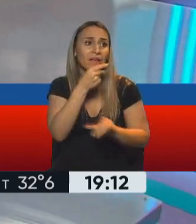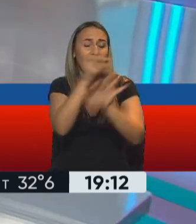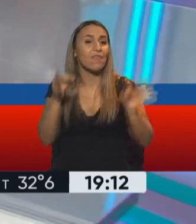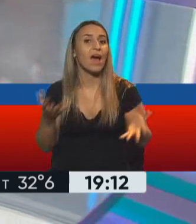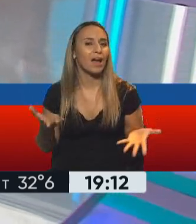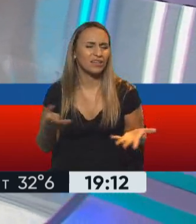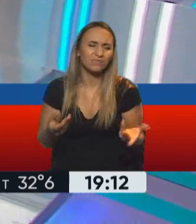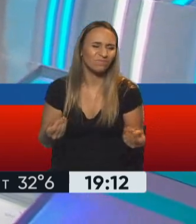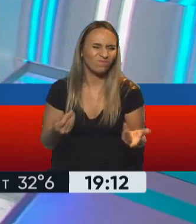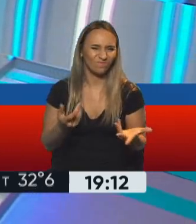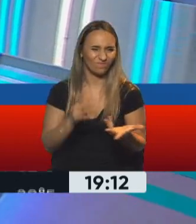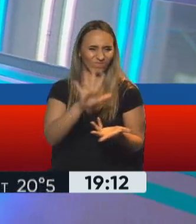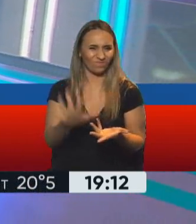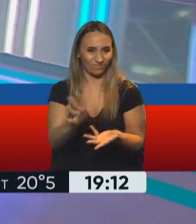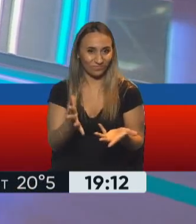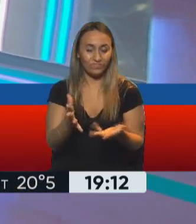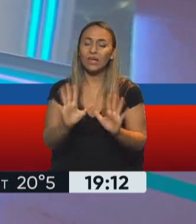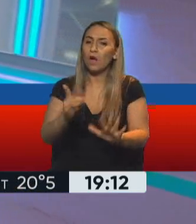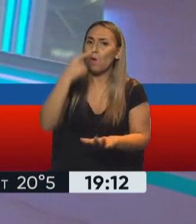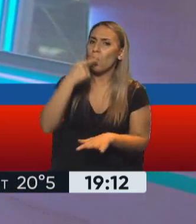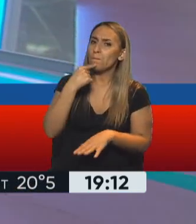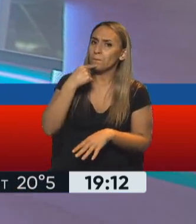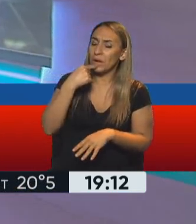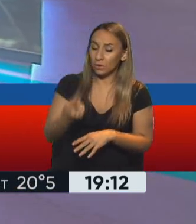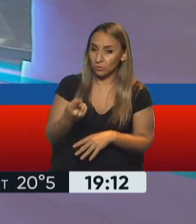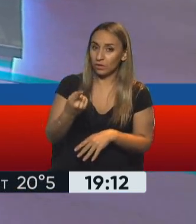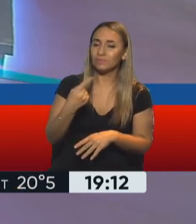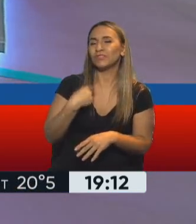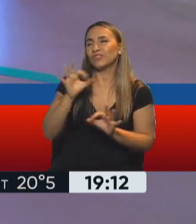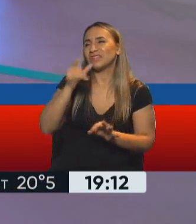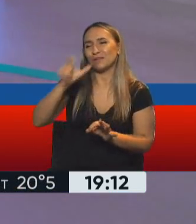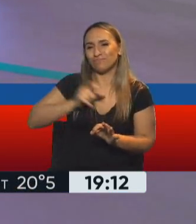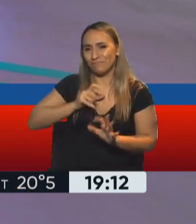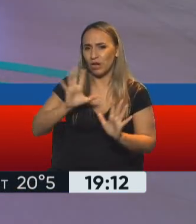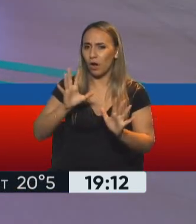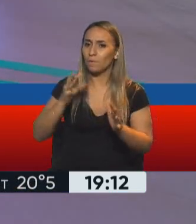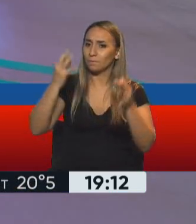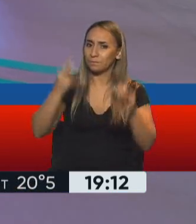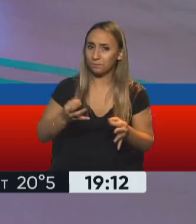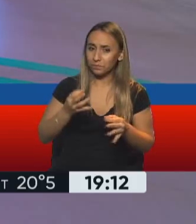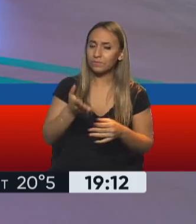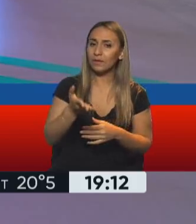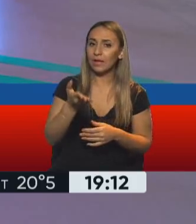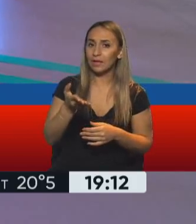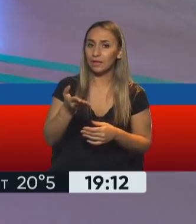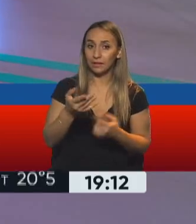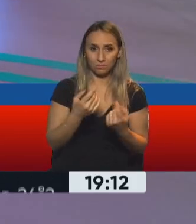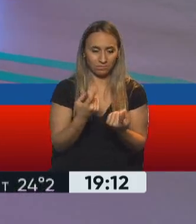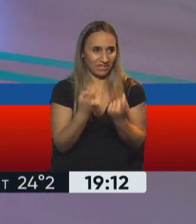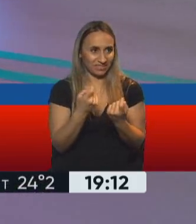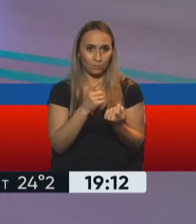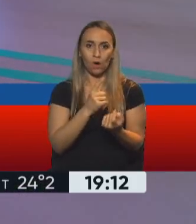consulta, Néstor. ¿Es necesario, con lo que estás diciendo ya sé la respuesta, ¿es necesario o era necesario un decreto